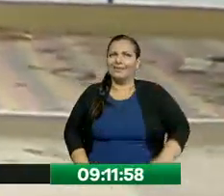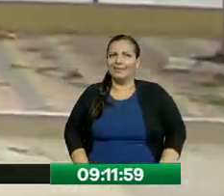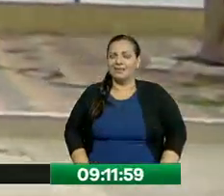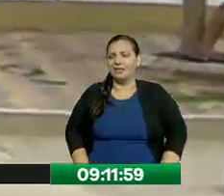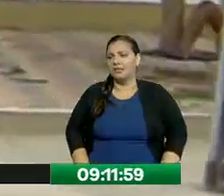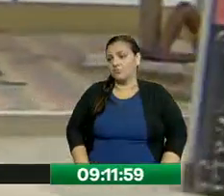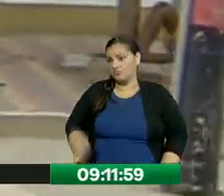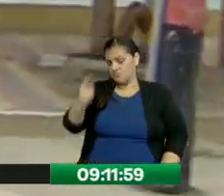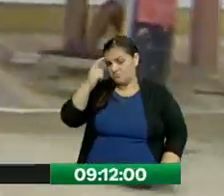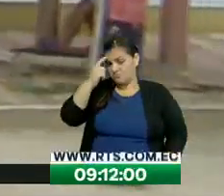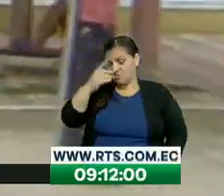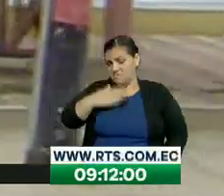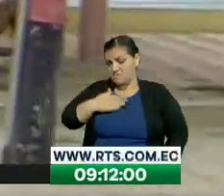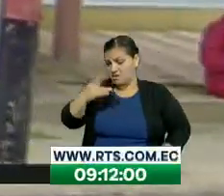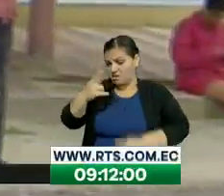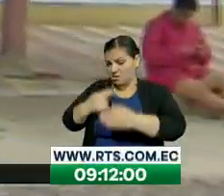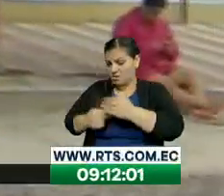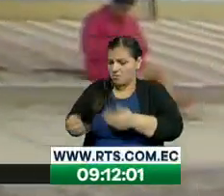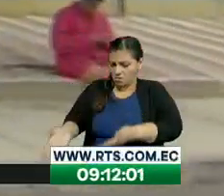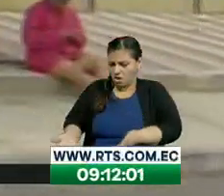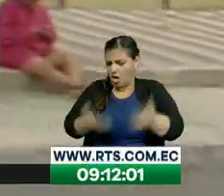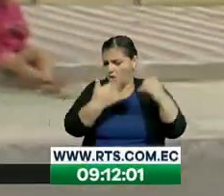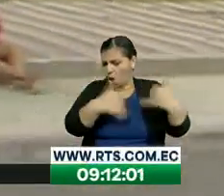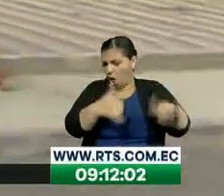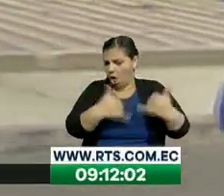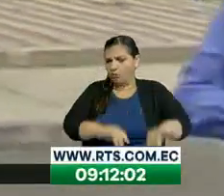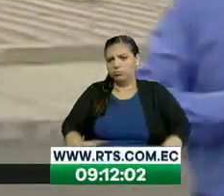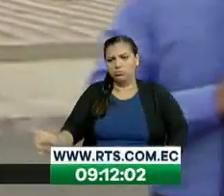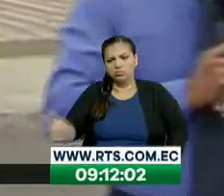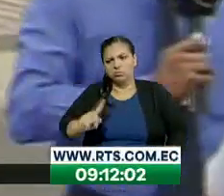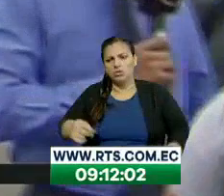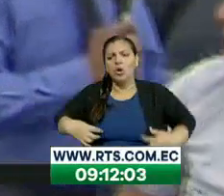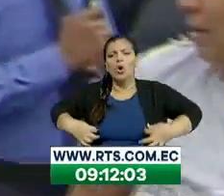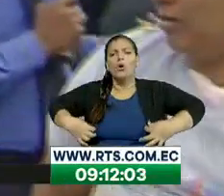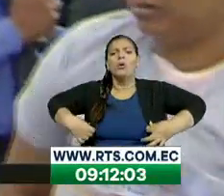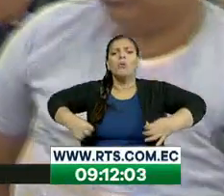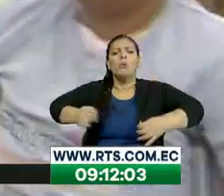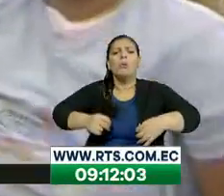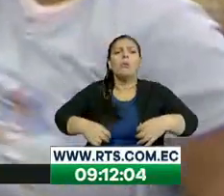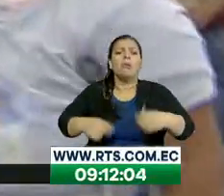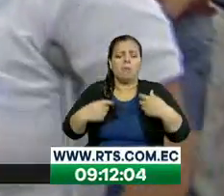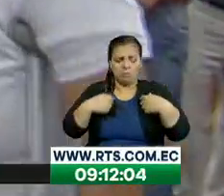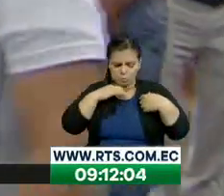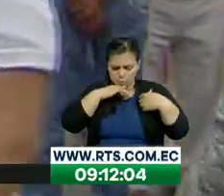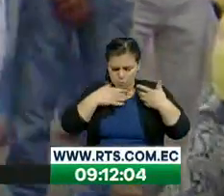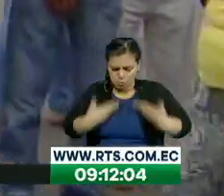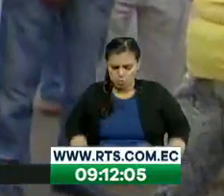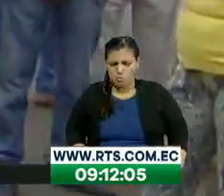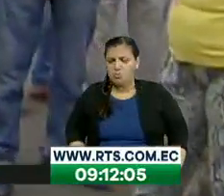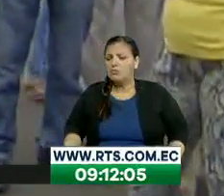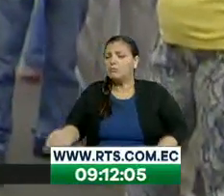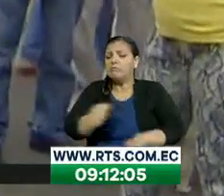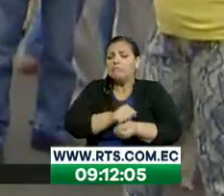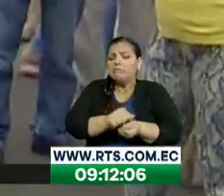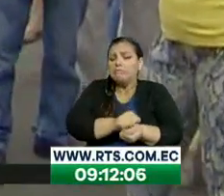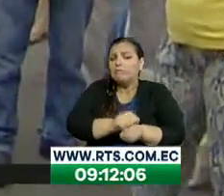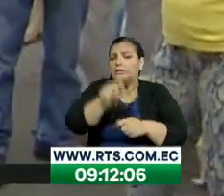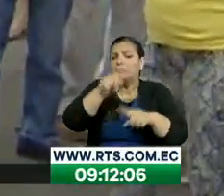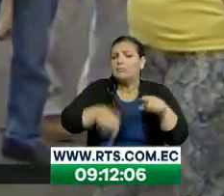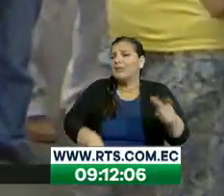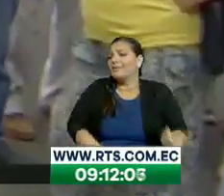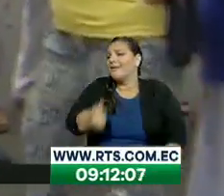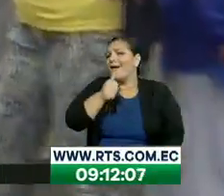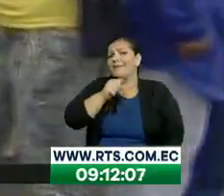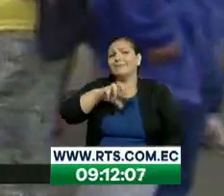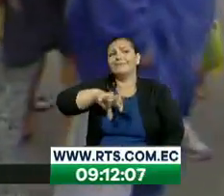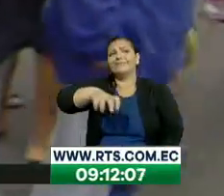se va a revolcar, como lo decimos popularmente, y eso implica que su ropa terminará sucia. ¿Pero con qué agua la van a